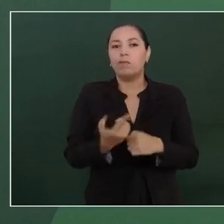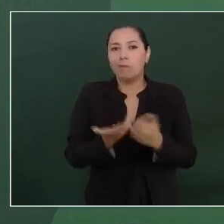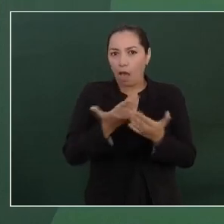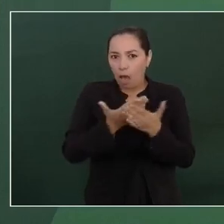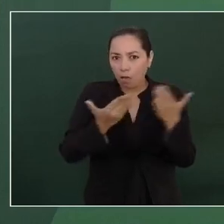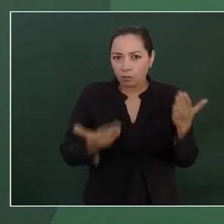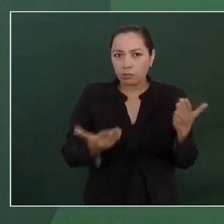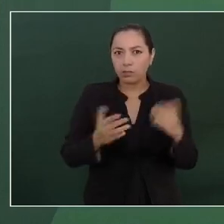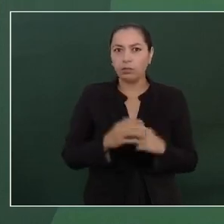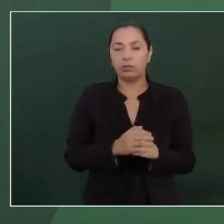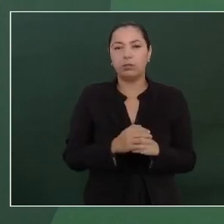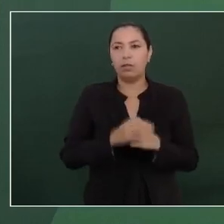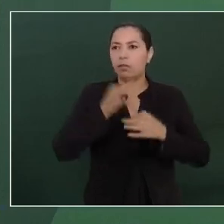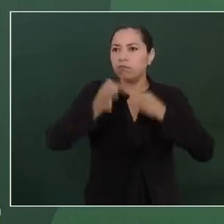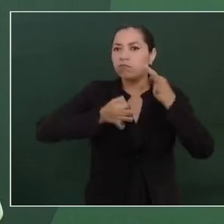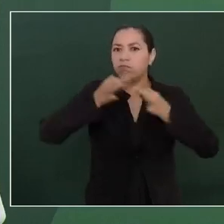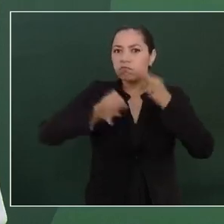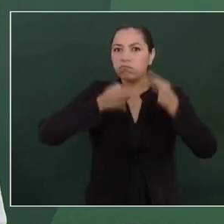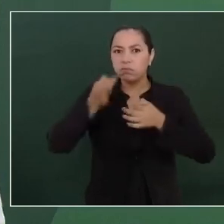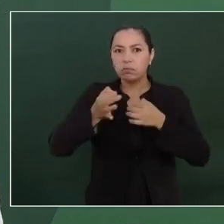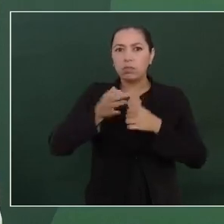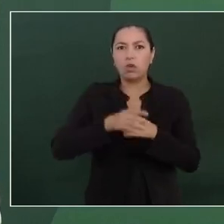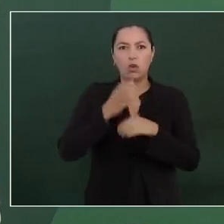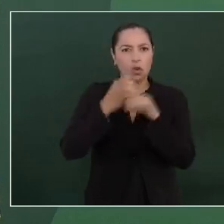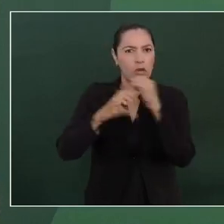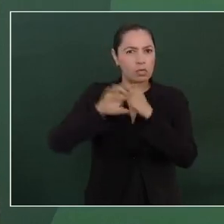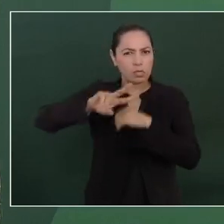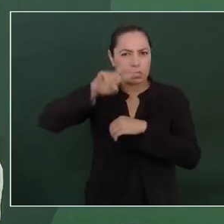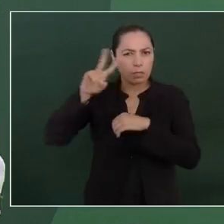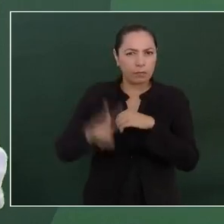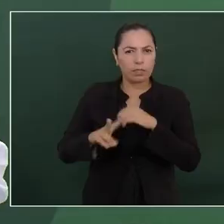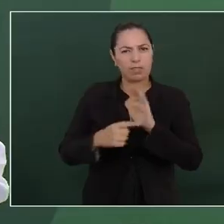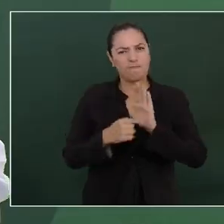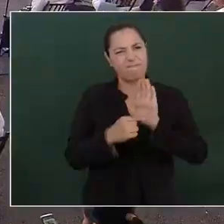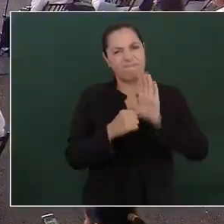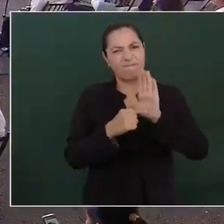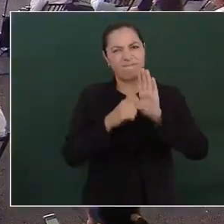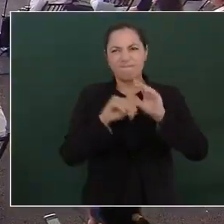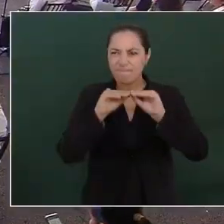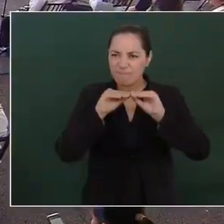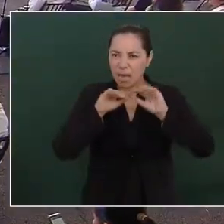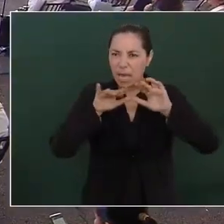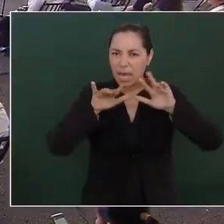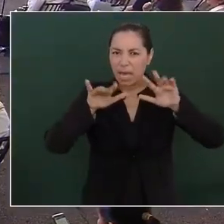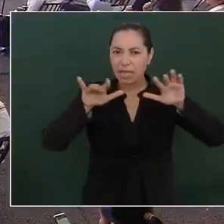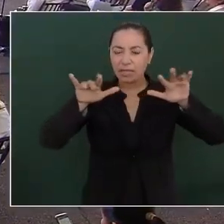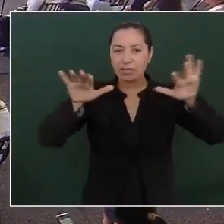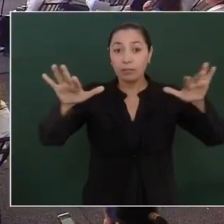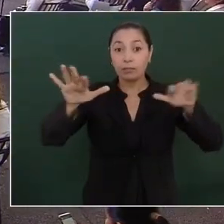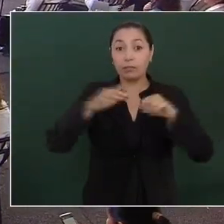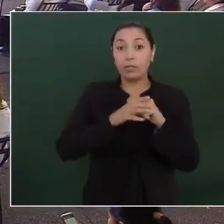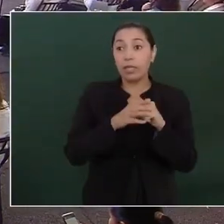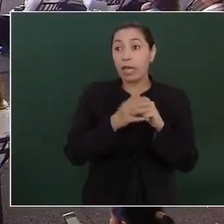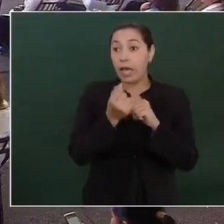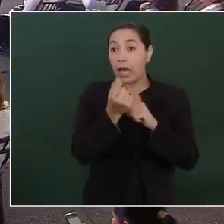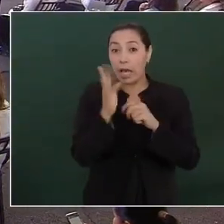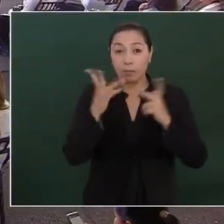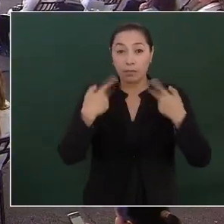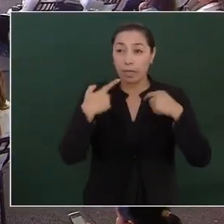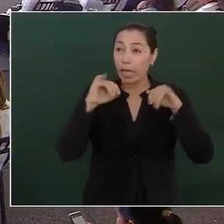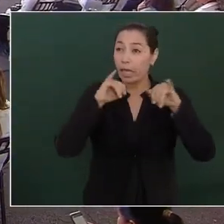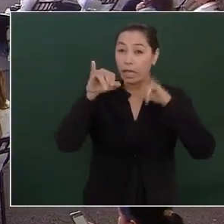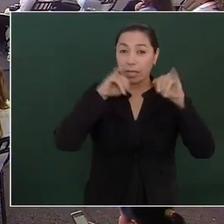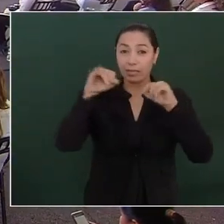la verdad se abre paso y llega hasta el más apartado rincón del país.